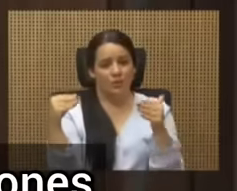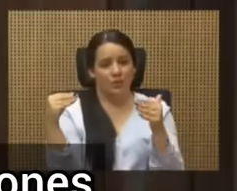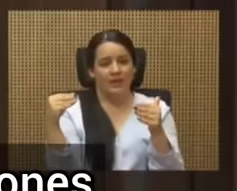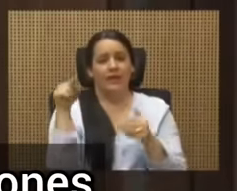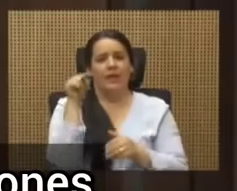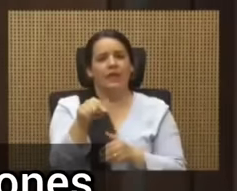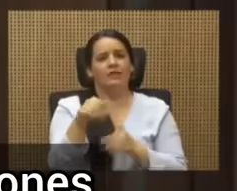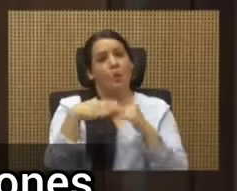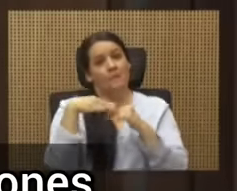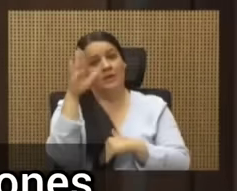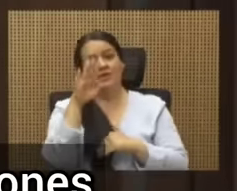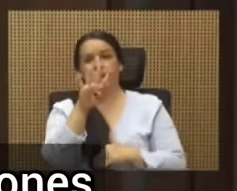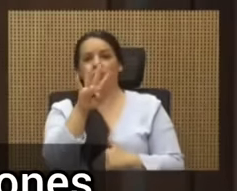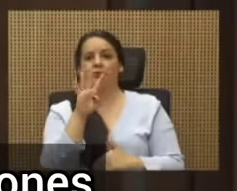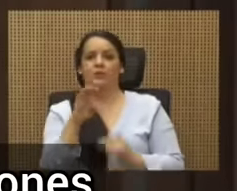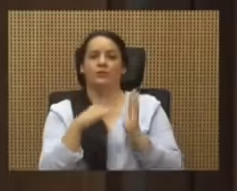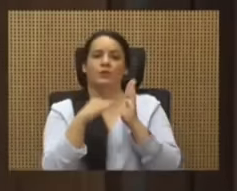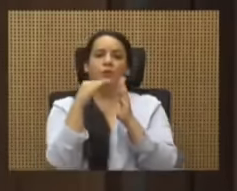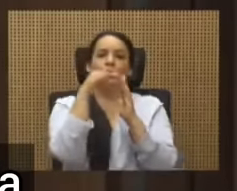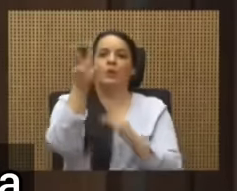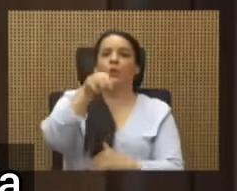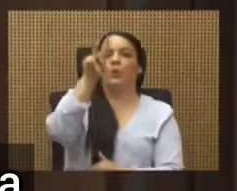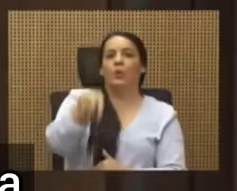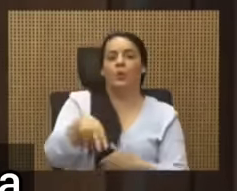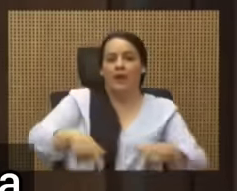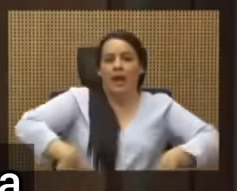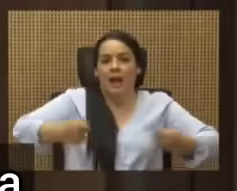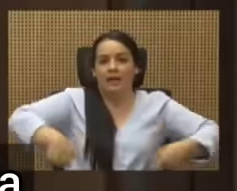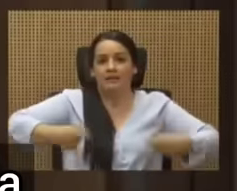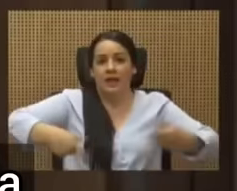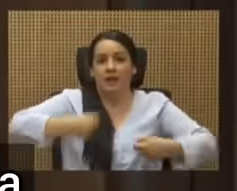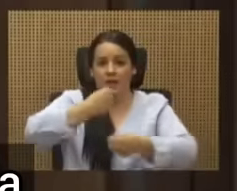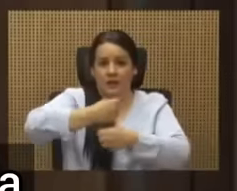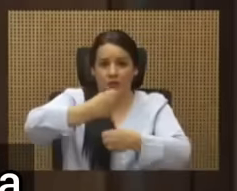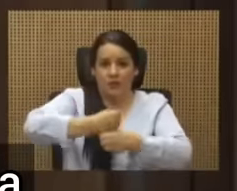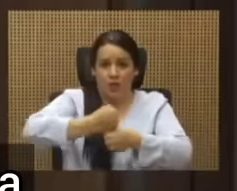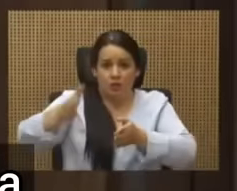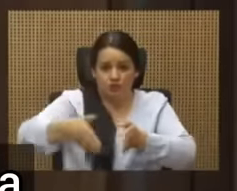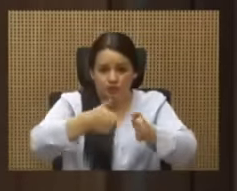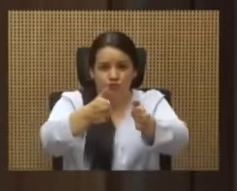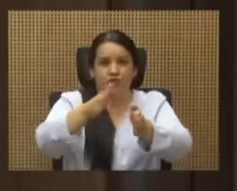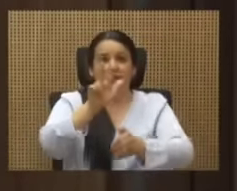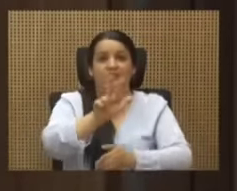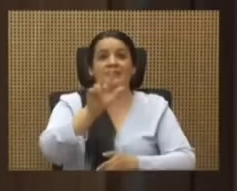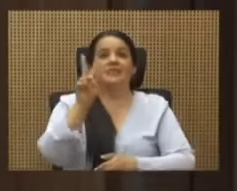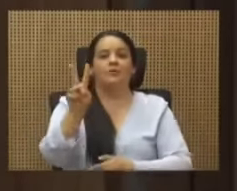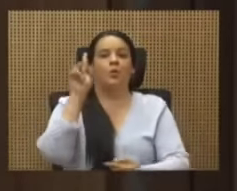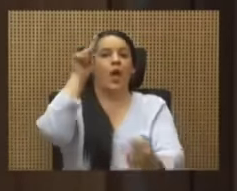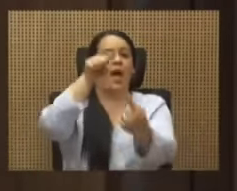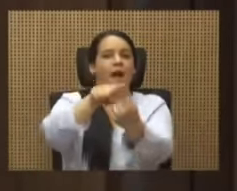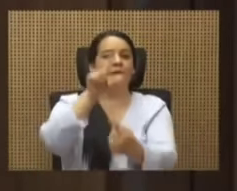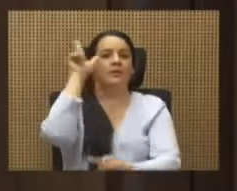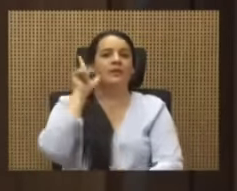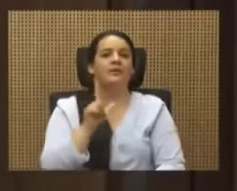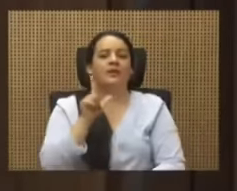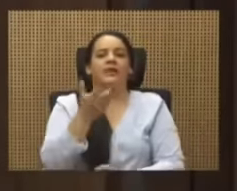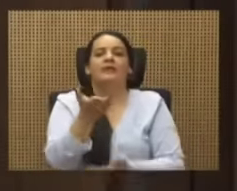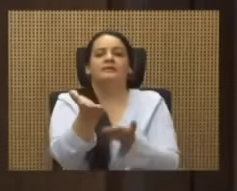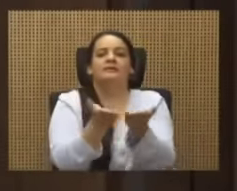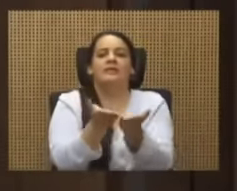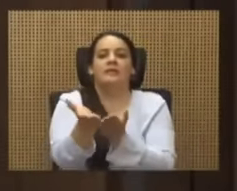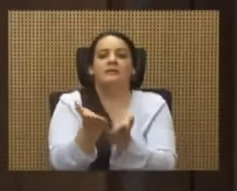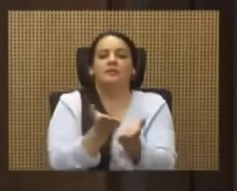es más de 400 millones de colones, gastaron los gestores de la Ruta 32 hacia Limón en servicios